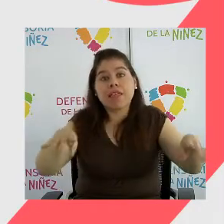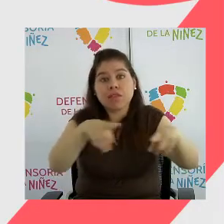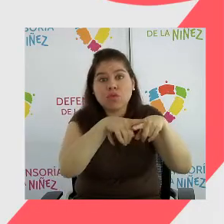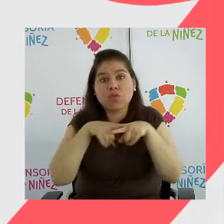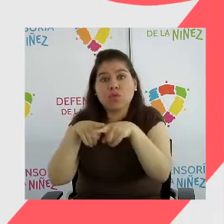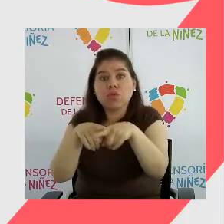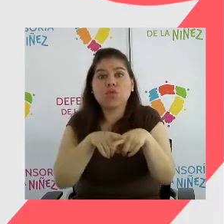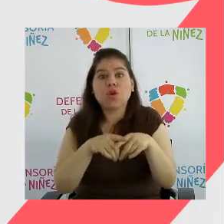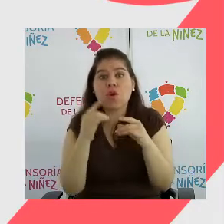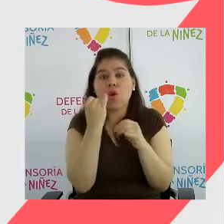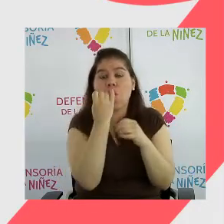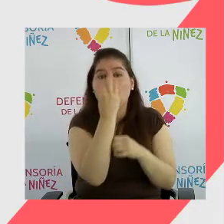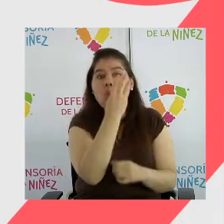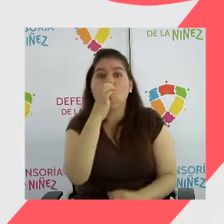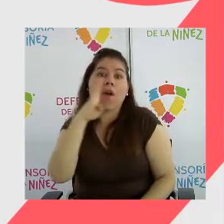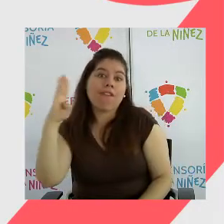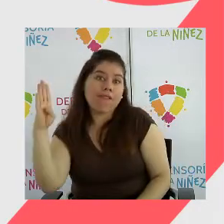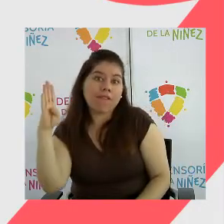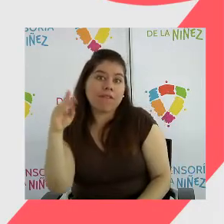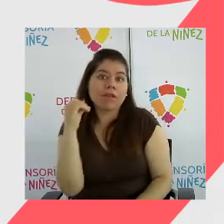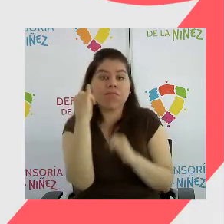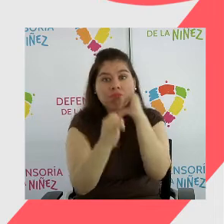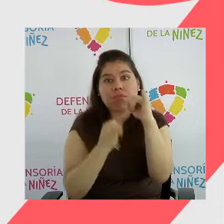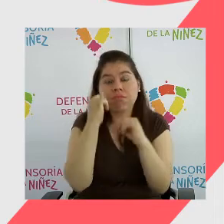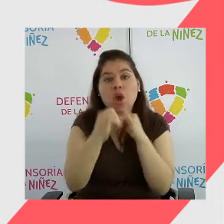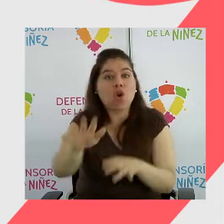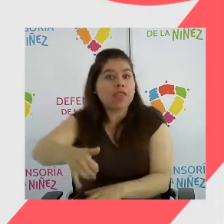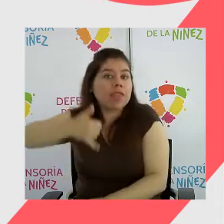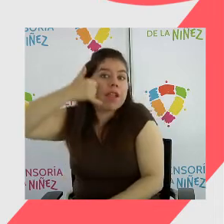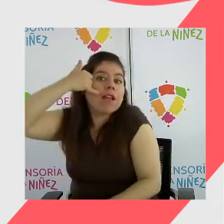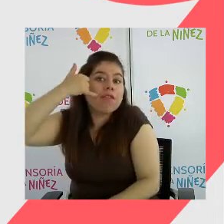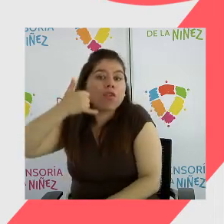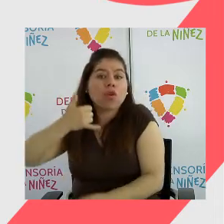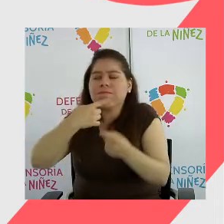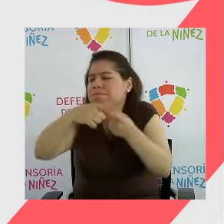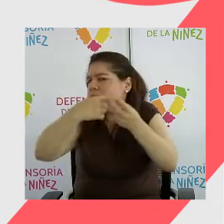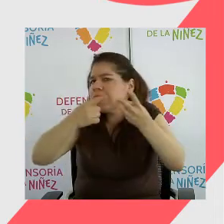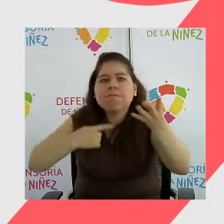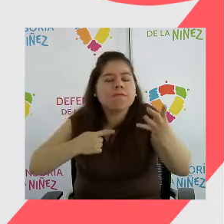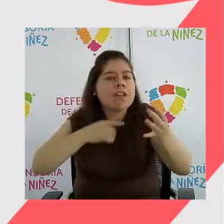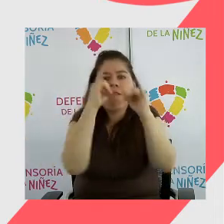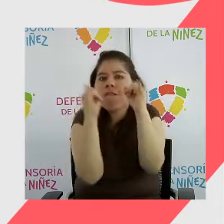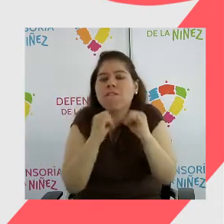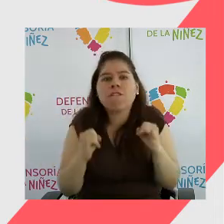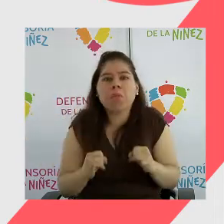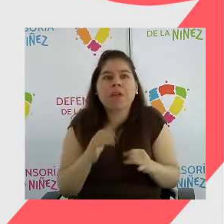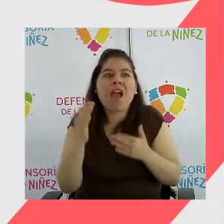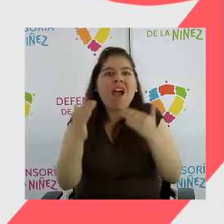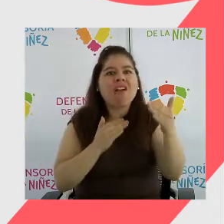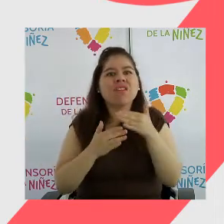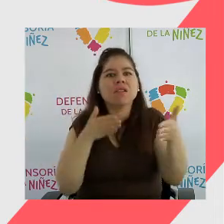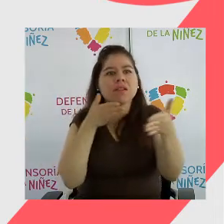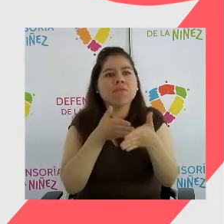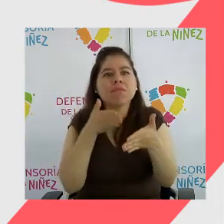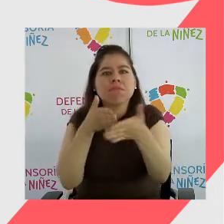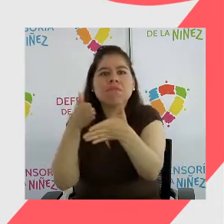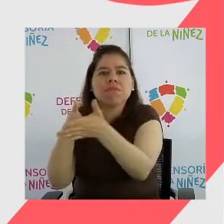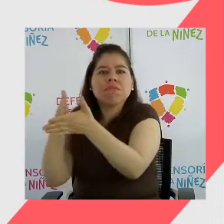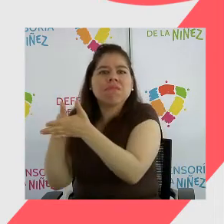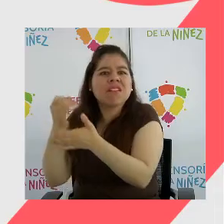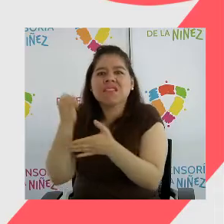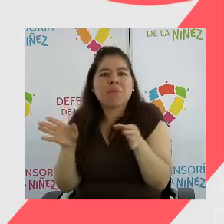web, por vías de cualquier alternativa a comunicación telefónica que simplifique y que evite la burocracia que muchas veces rodea a los órganos públicos